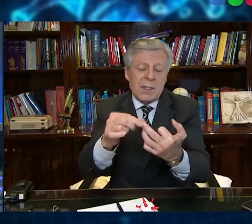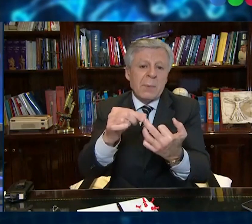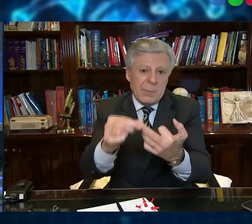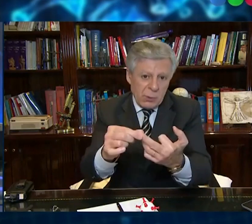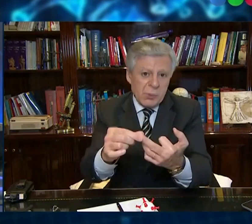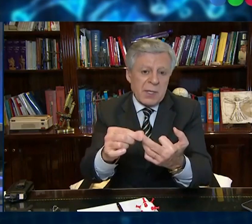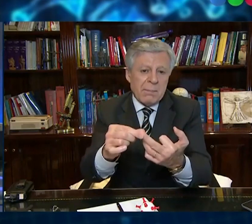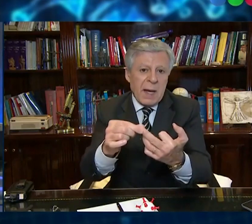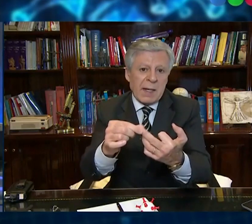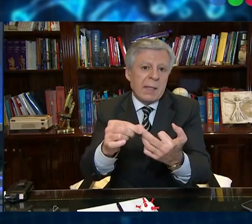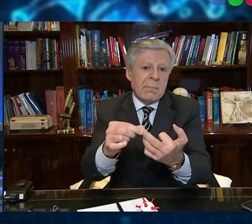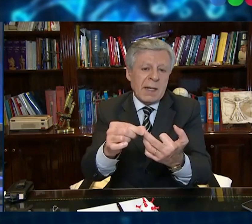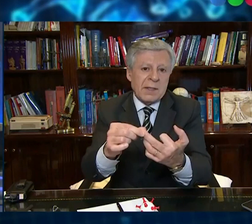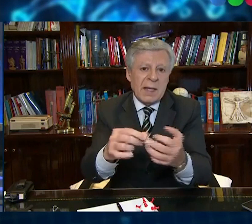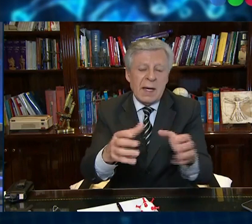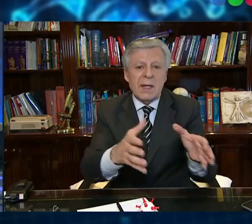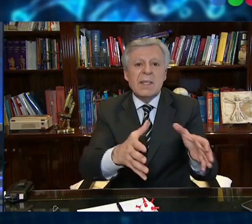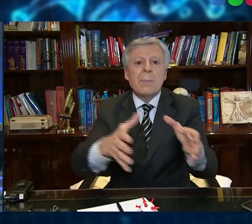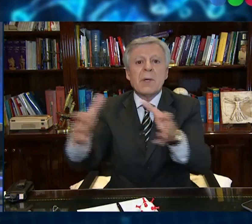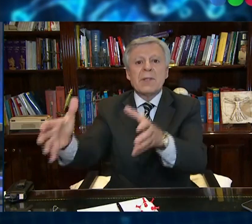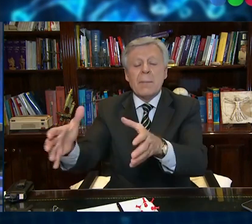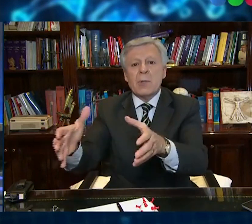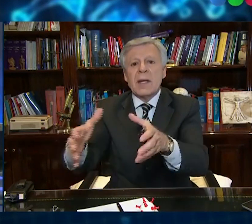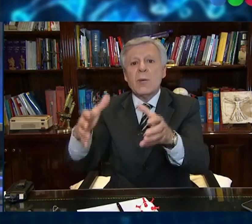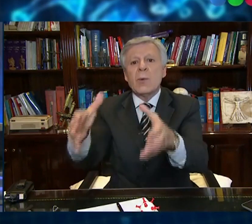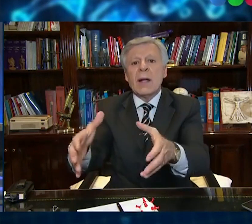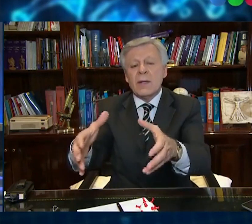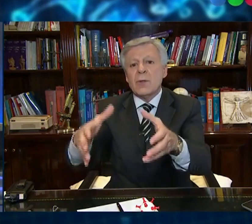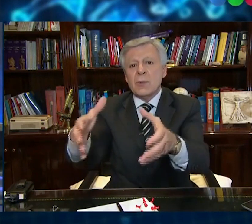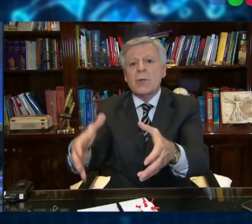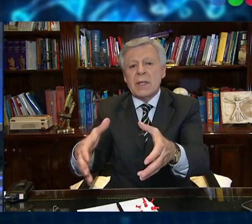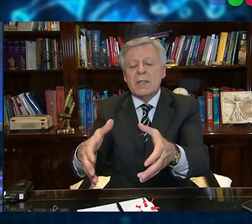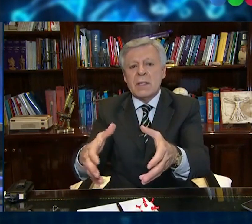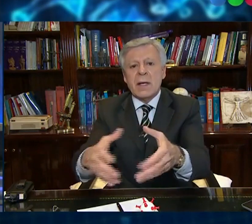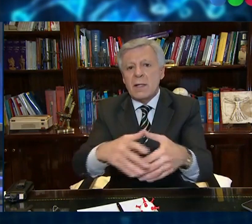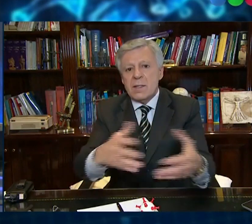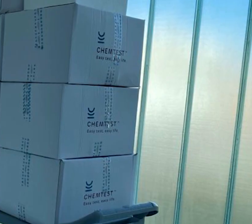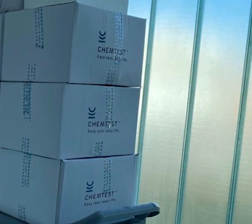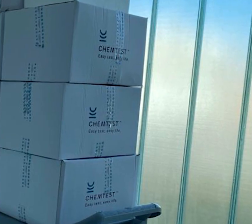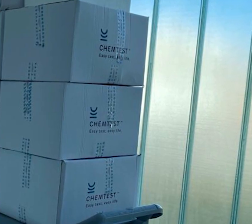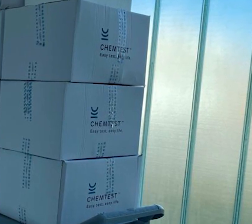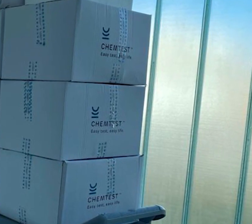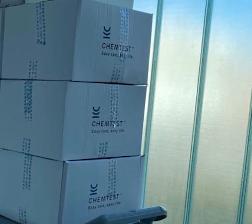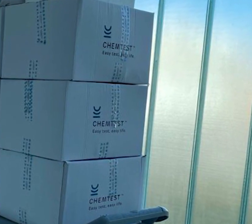nacional, se puede producir en más cantidad y se puede transportar al lugar donde uno quiere testear.